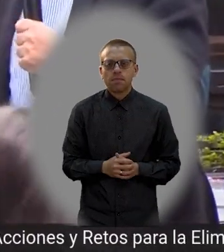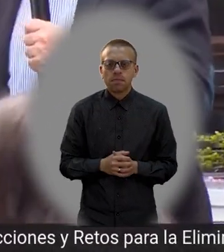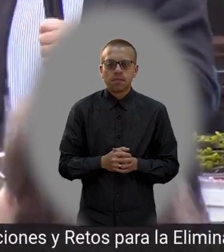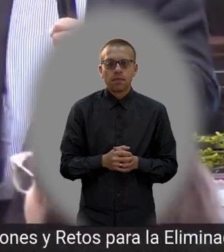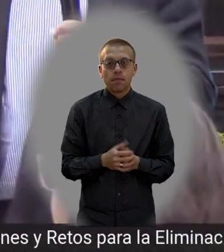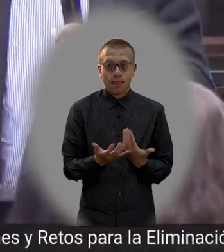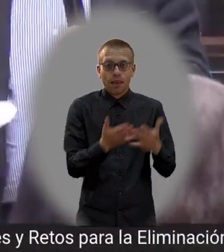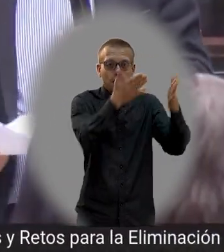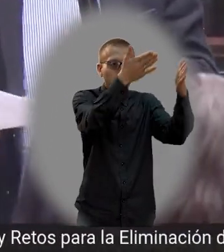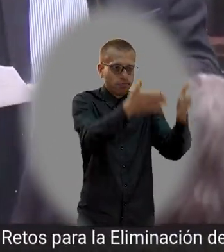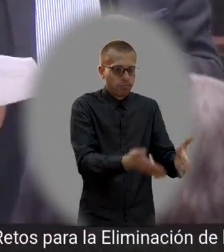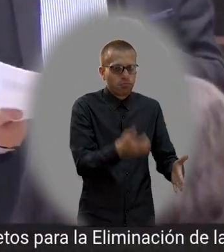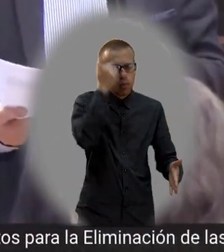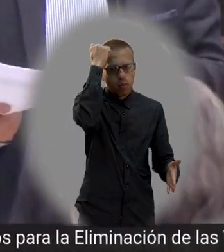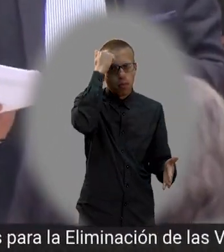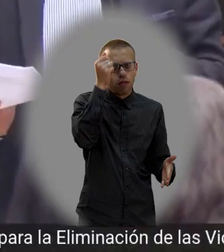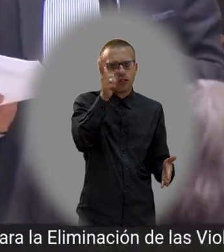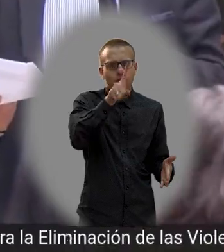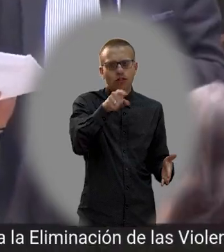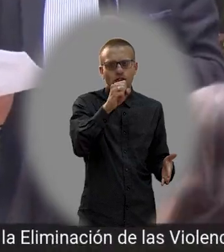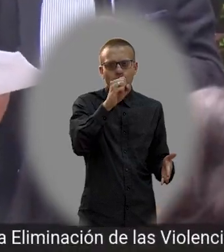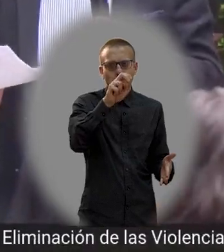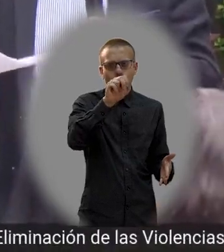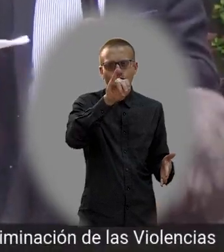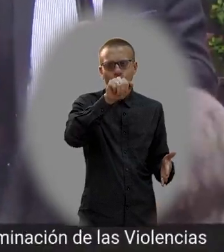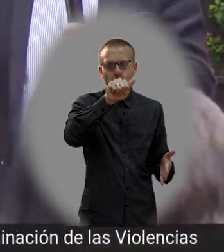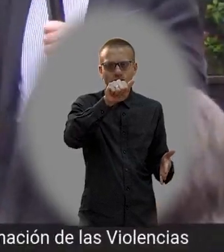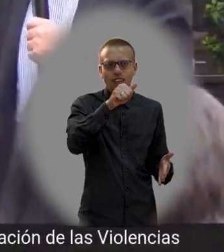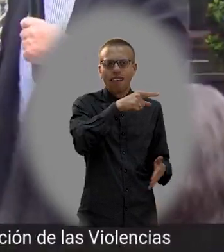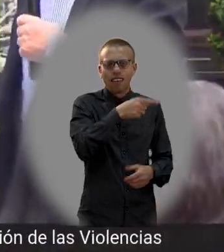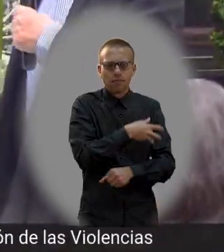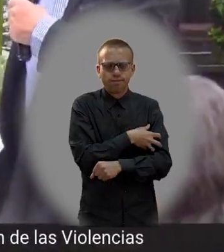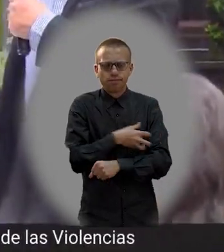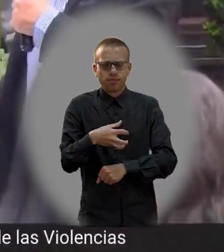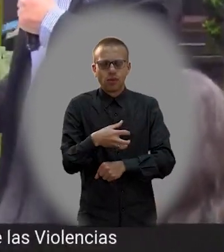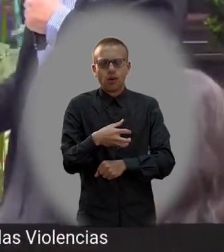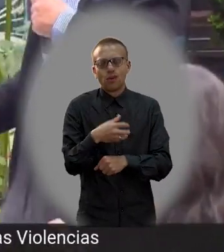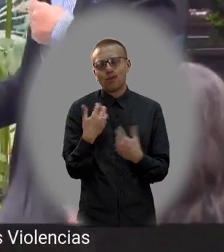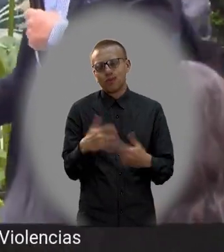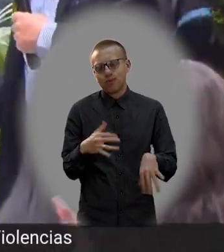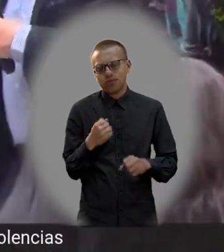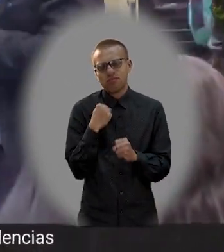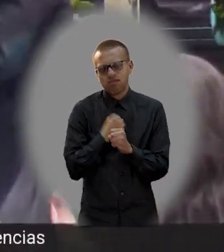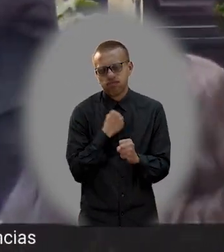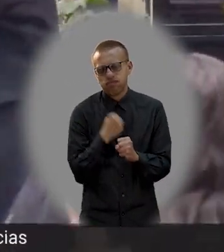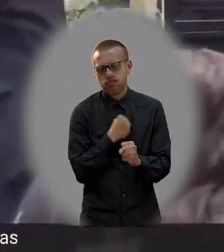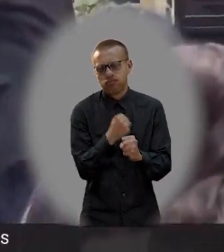que el espíritu, alma y fuerza de este trabajo desde hace muchos años. Muchas gracias, Sonia.